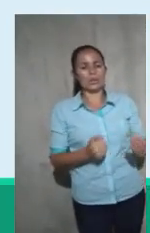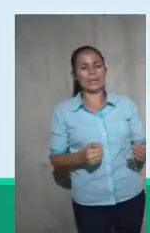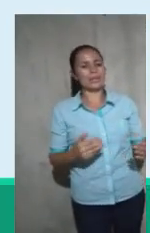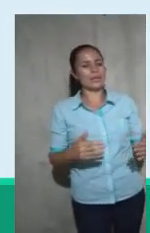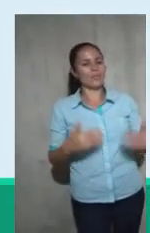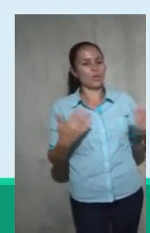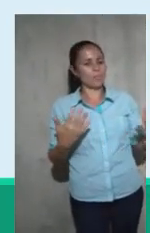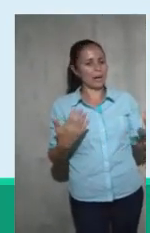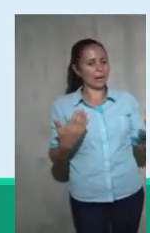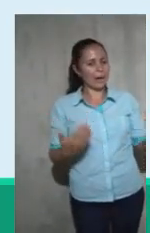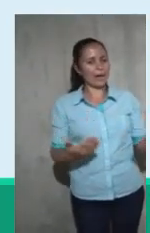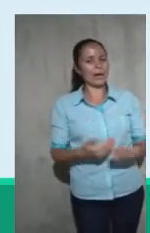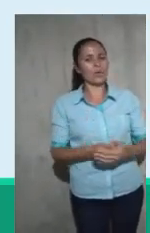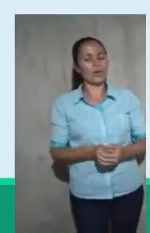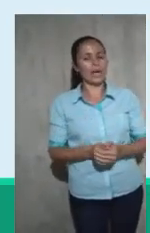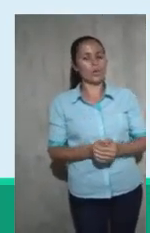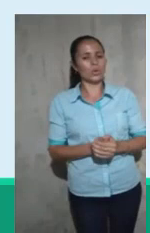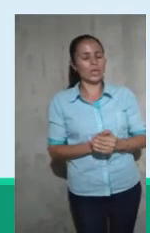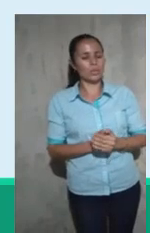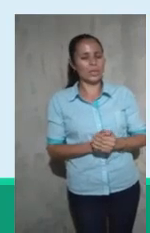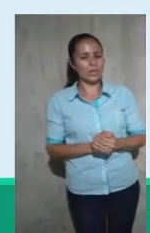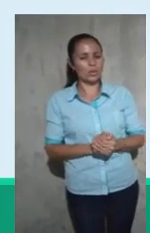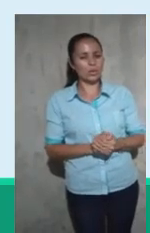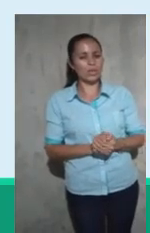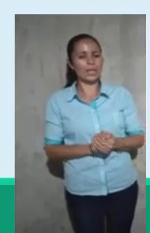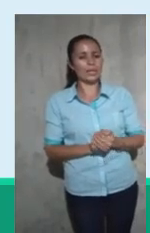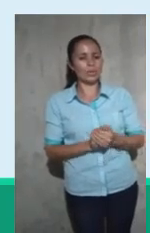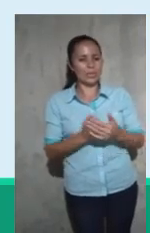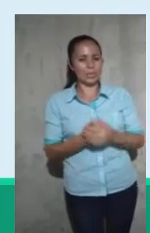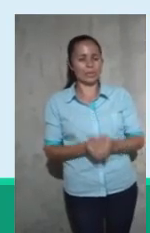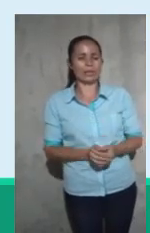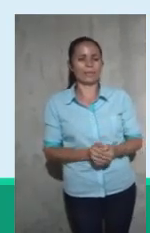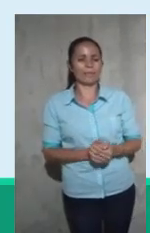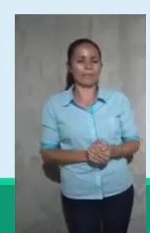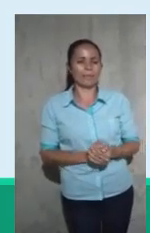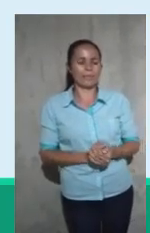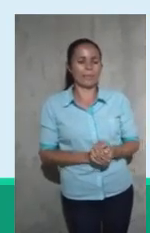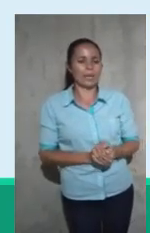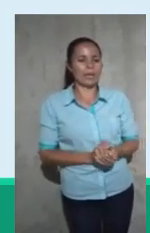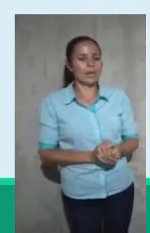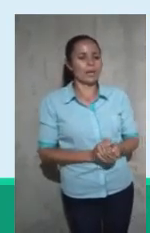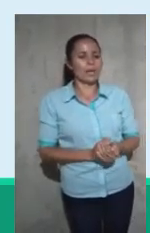y conteste en forma clara lo que a continuación se le solicita.